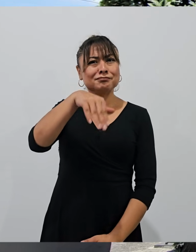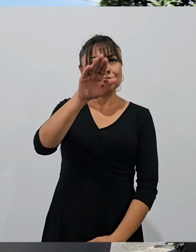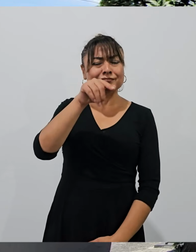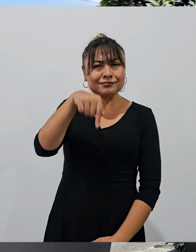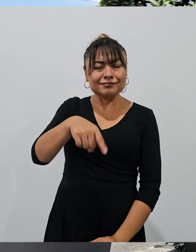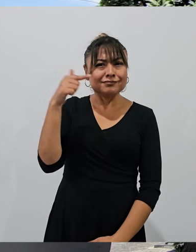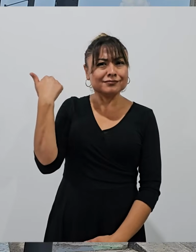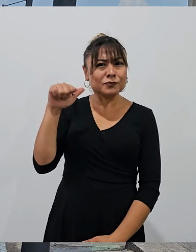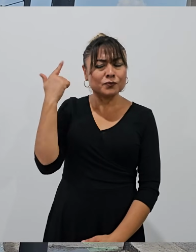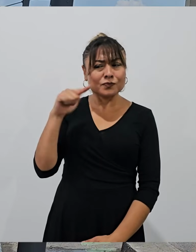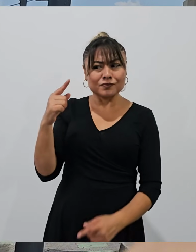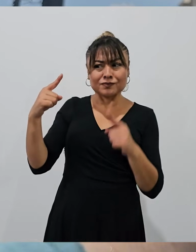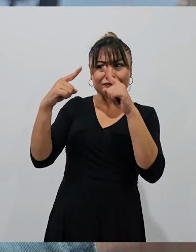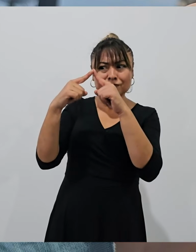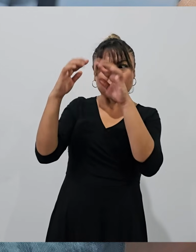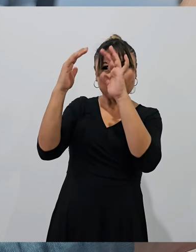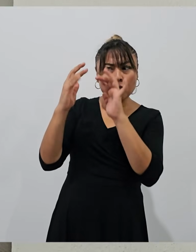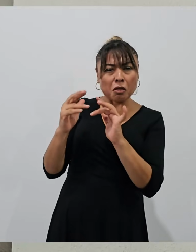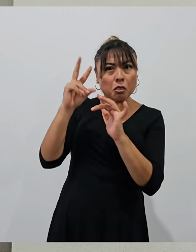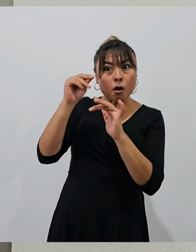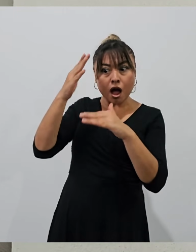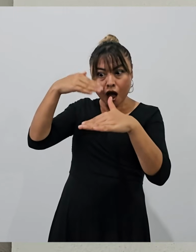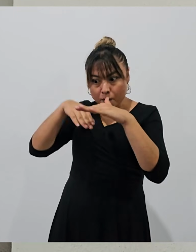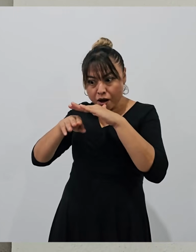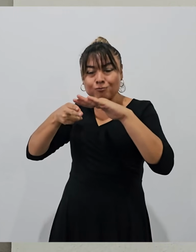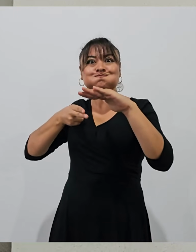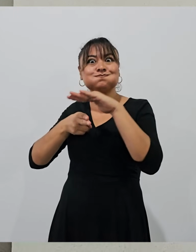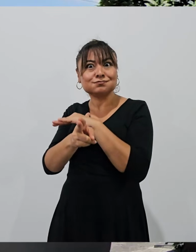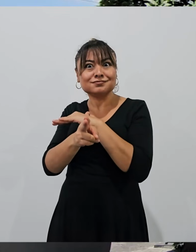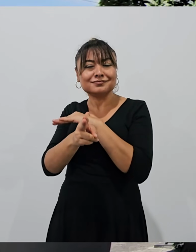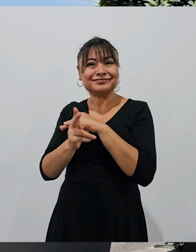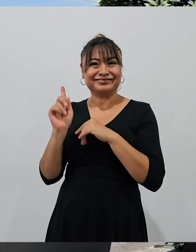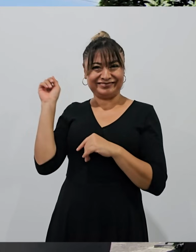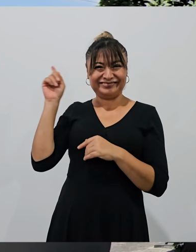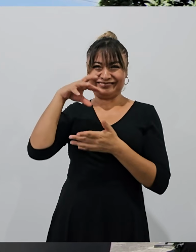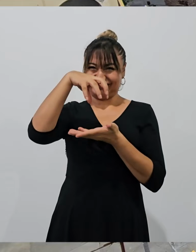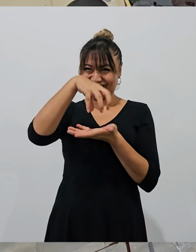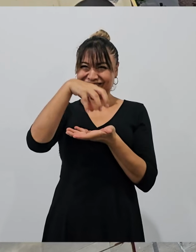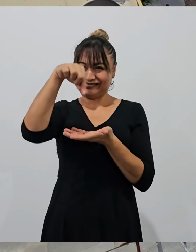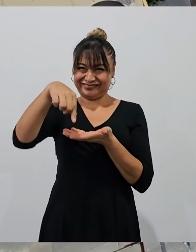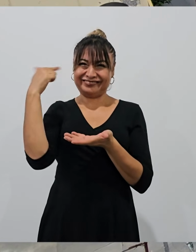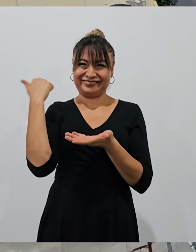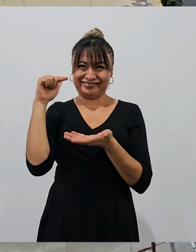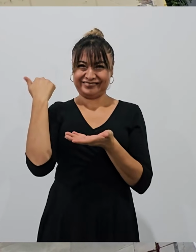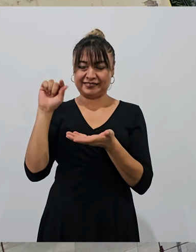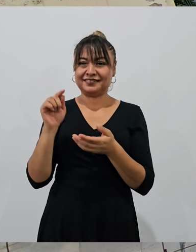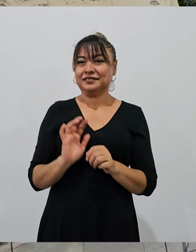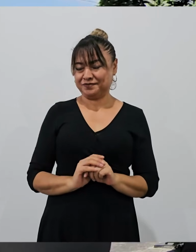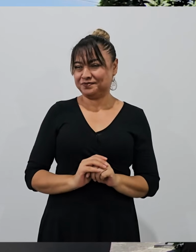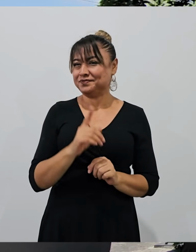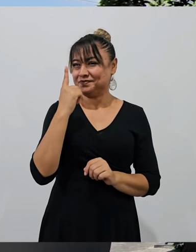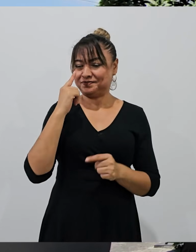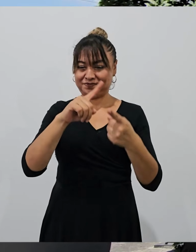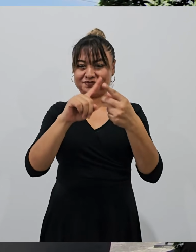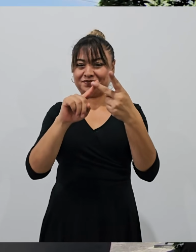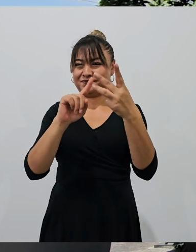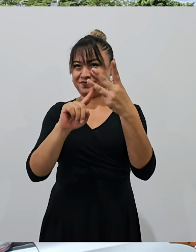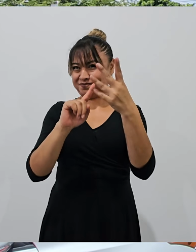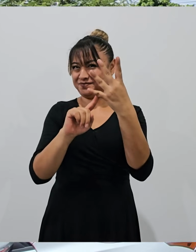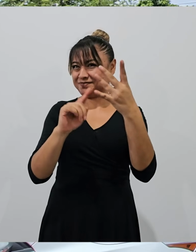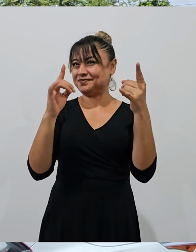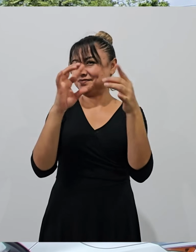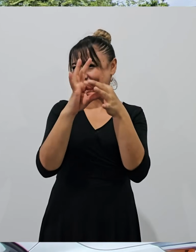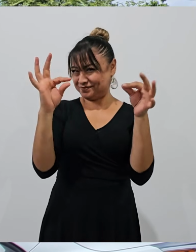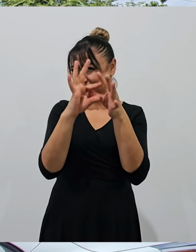¿Cómo le hicieron para que este templo no se cayera si por abajo el suelo está hueco? Este es el Templo del Refugio en Guadalajara. Y para responder a la pregunta inicial te contaré 4